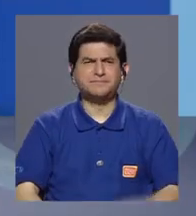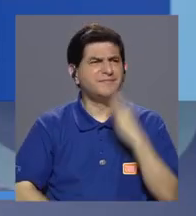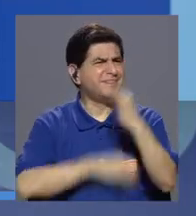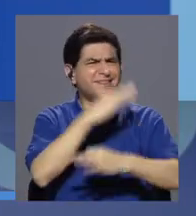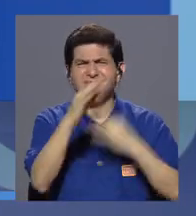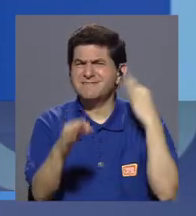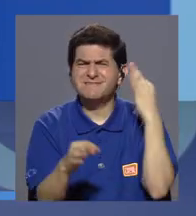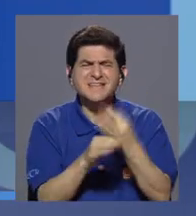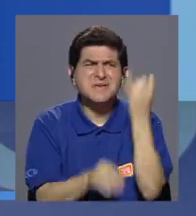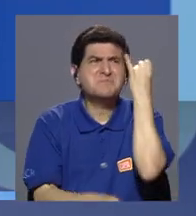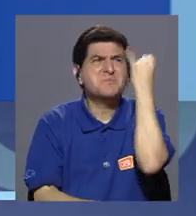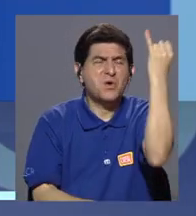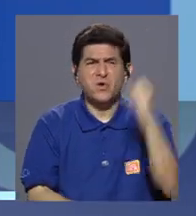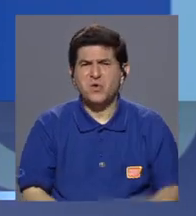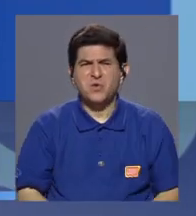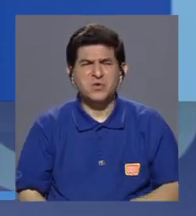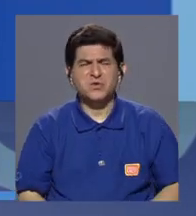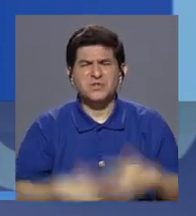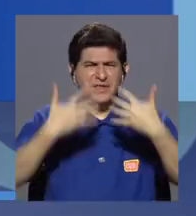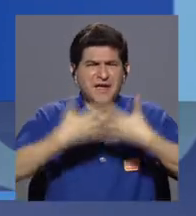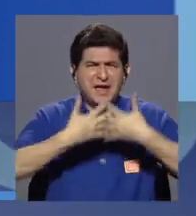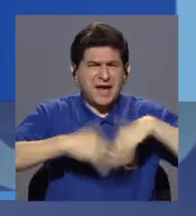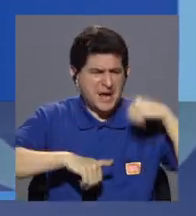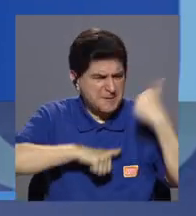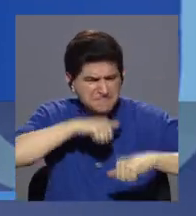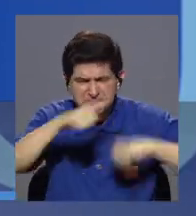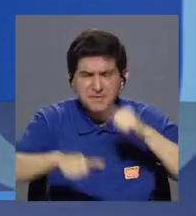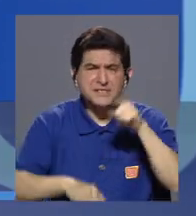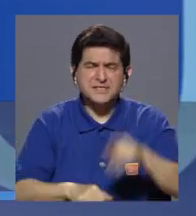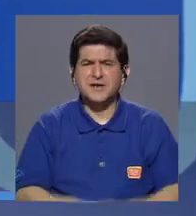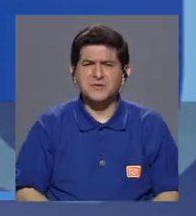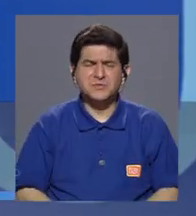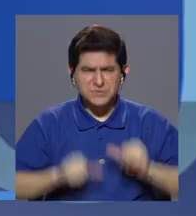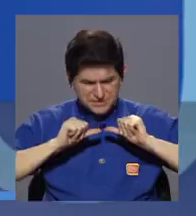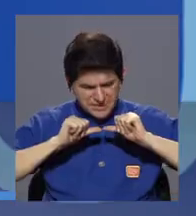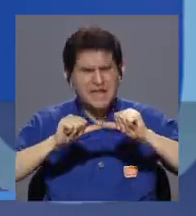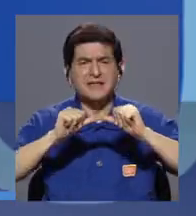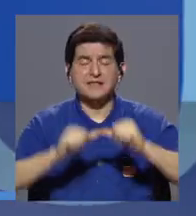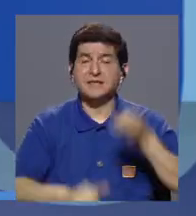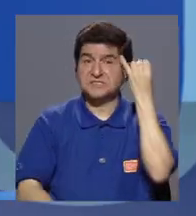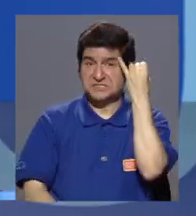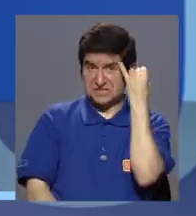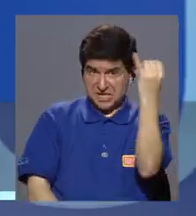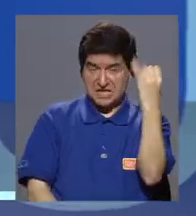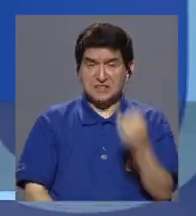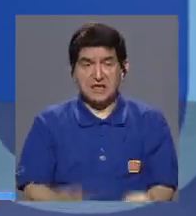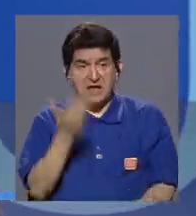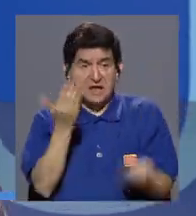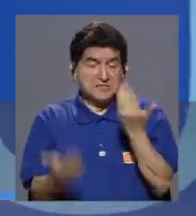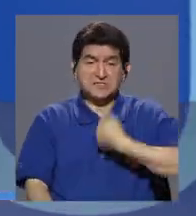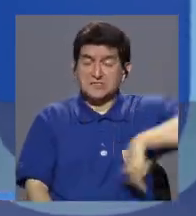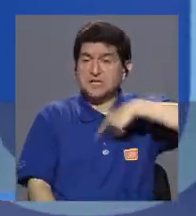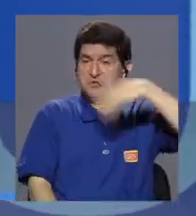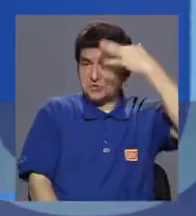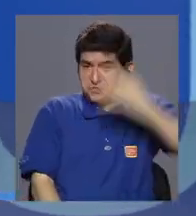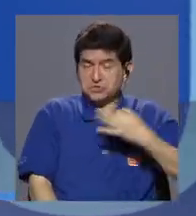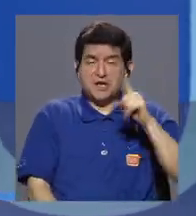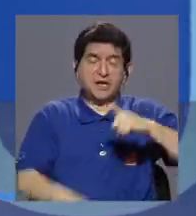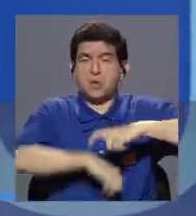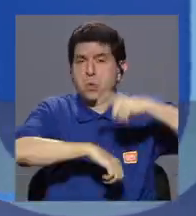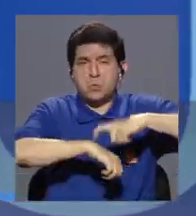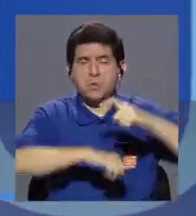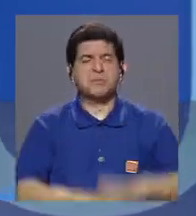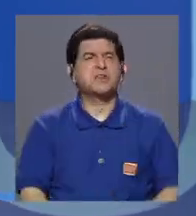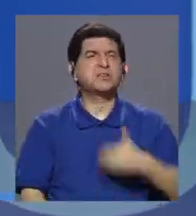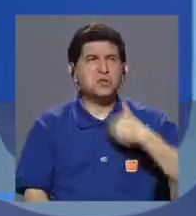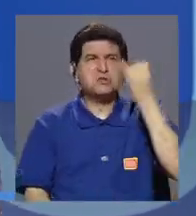tipo de ideas de emprendimientos ustedes los encaminan porque bueno ideas va mucho se nos puede ocurrir un determinado